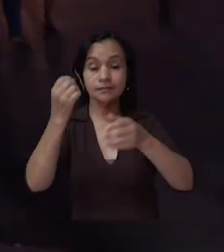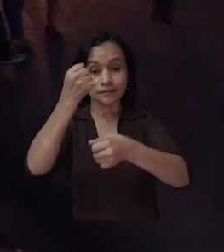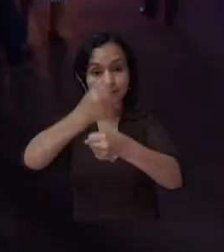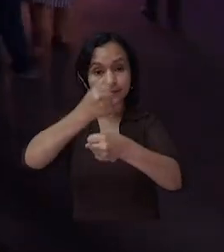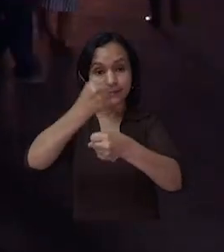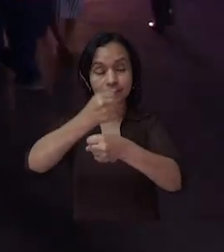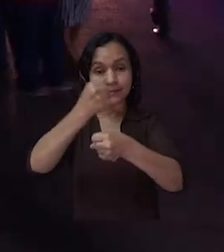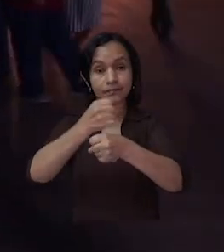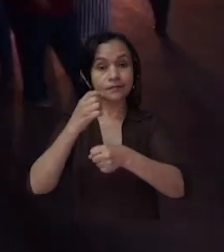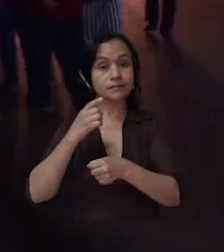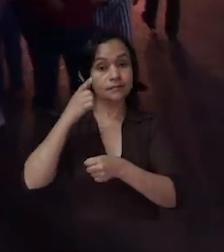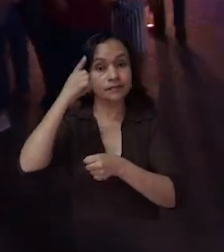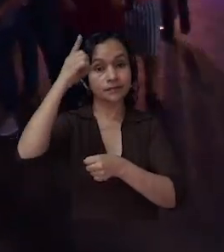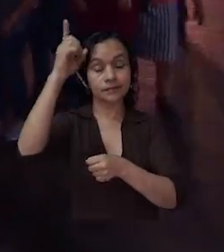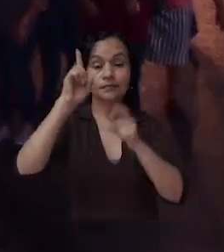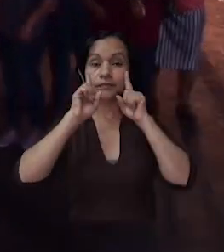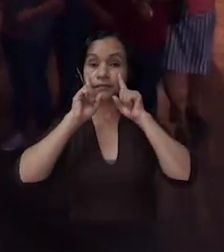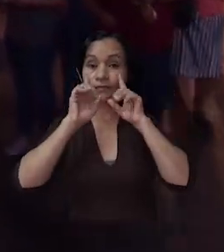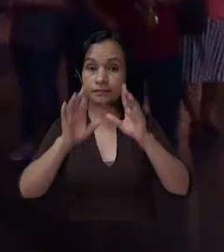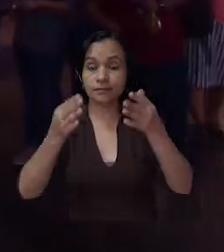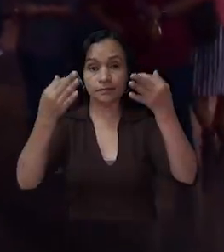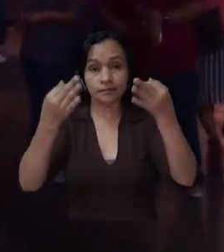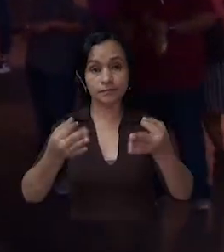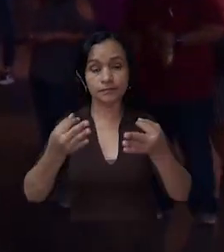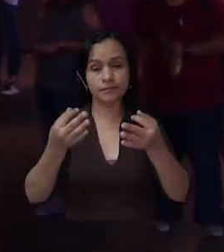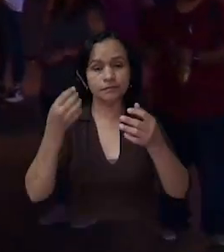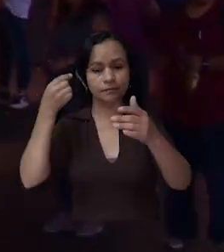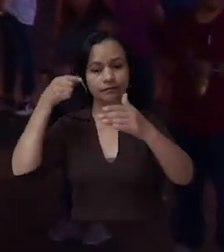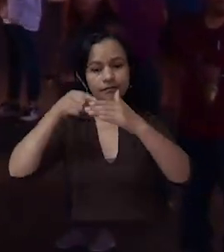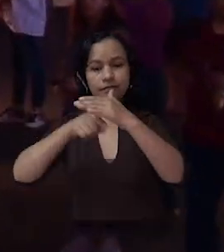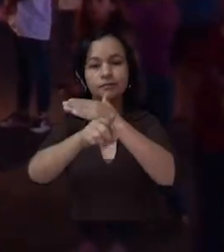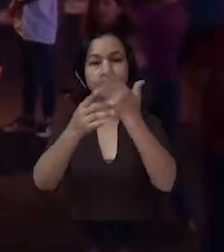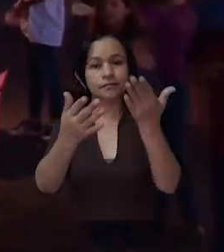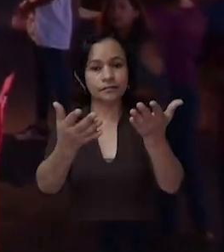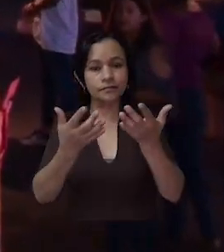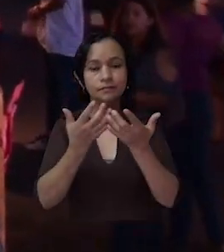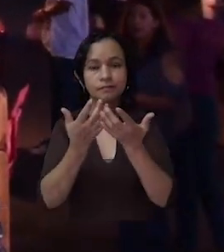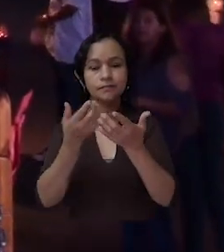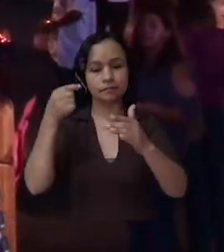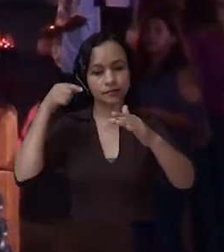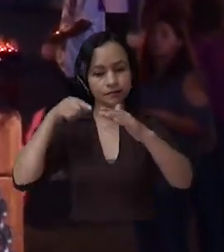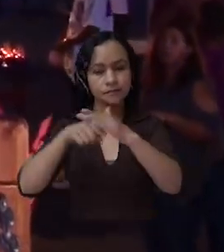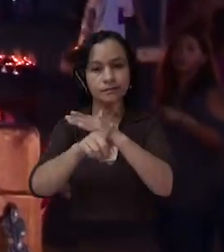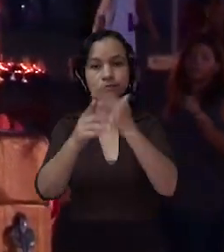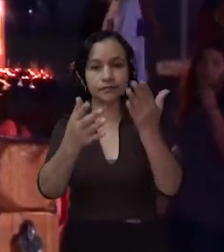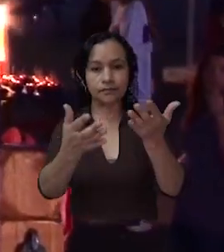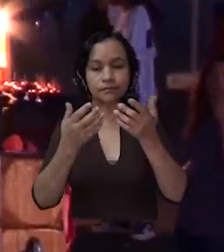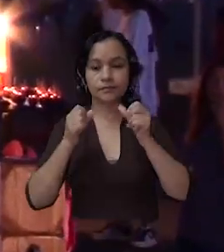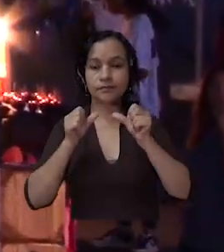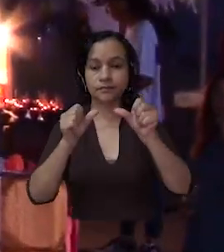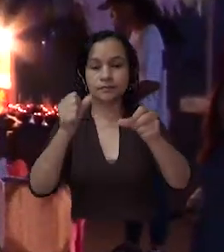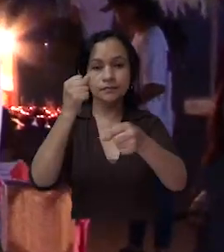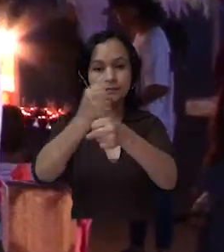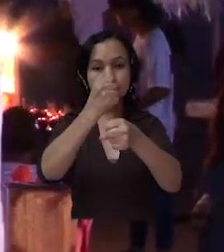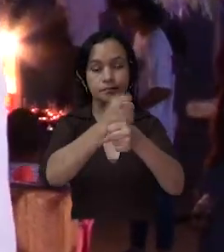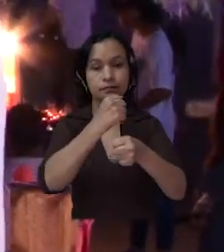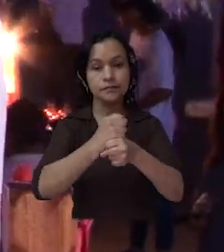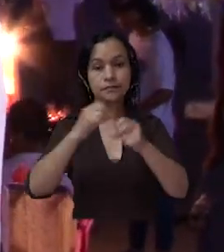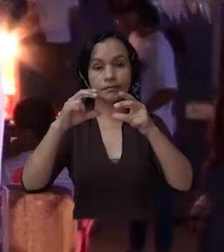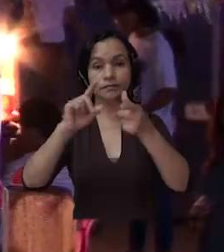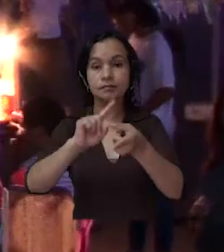trabajar por la prosperidad, por la seguridad. Y esa es la meta que nos proponemos. Esas son las metas que nos proponemos de seguir sacando a nuestro